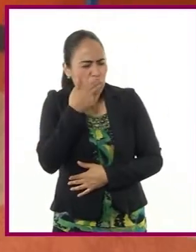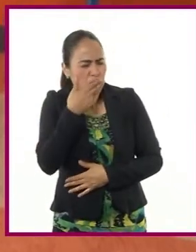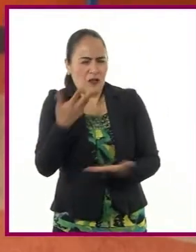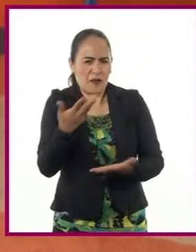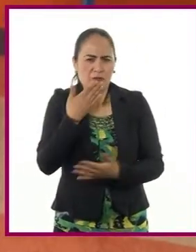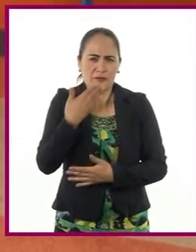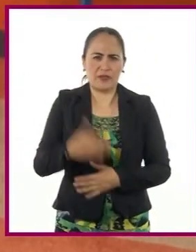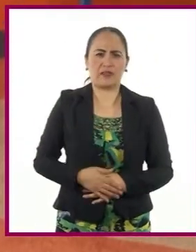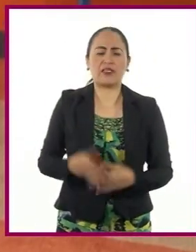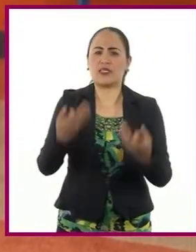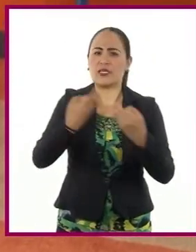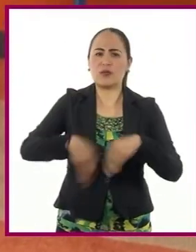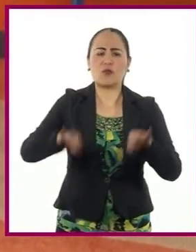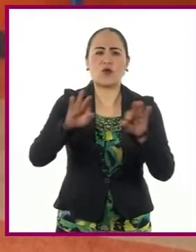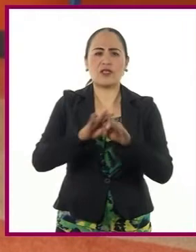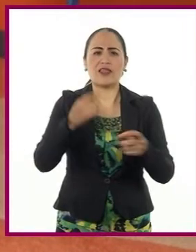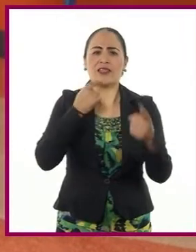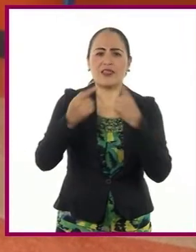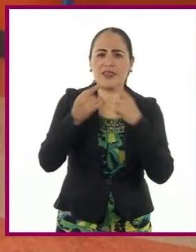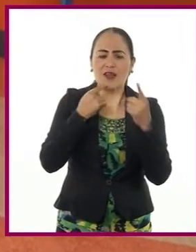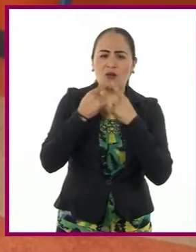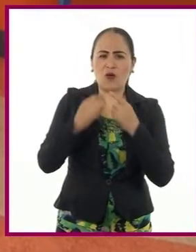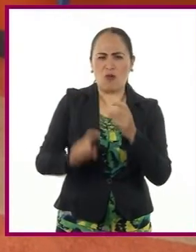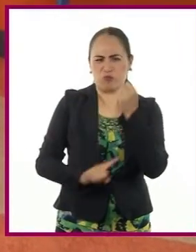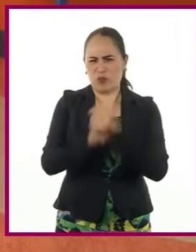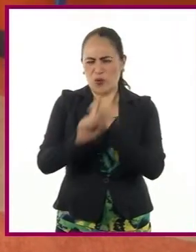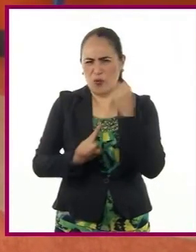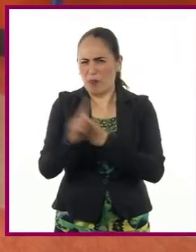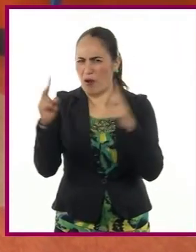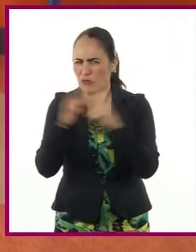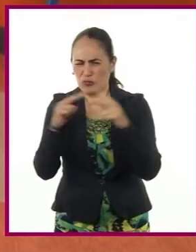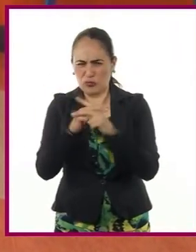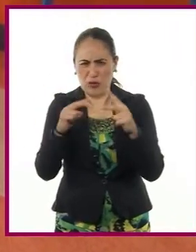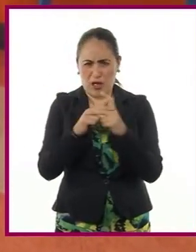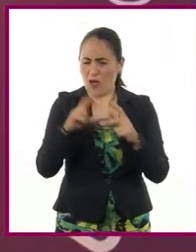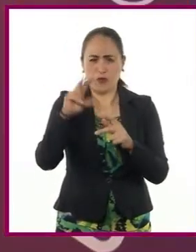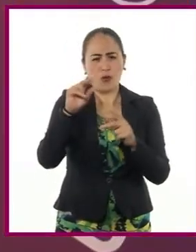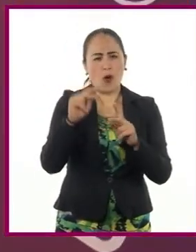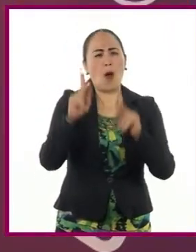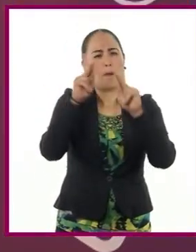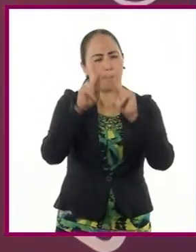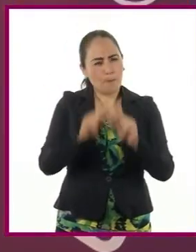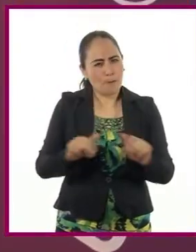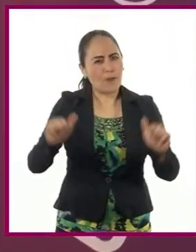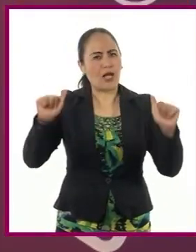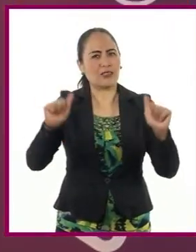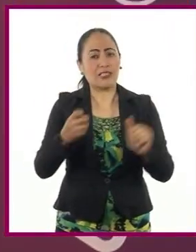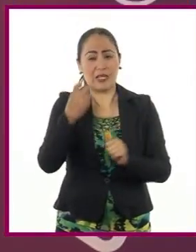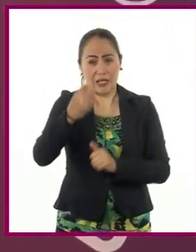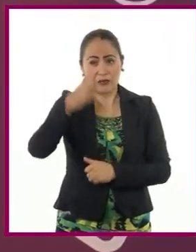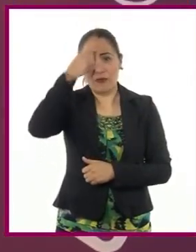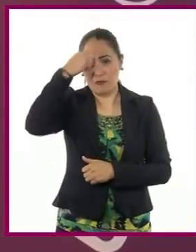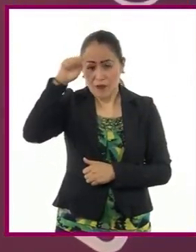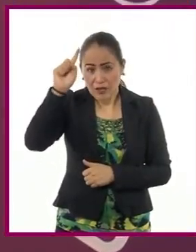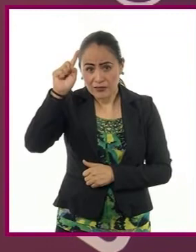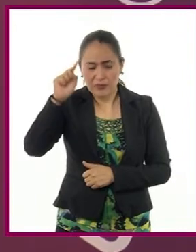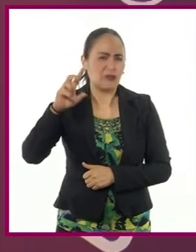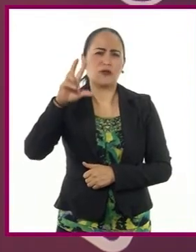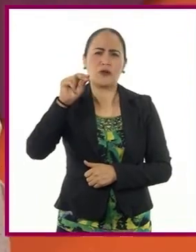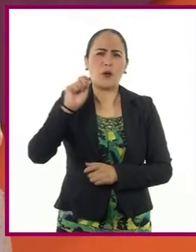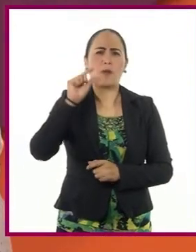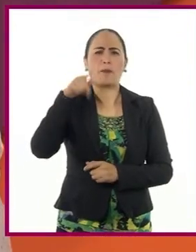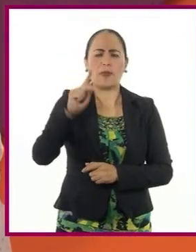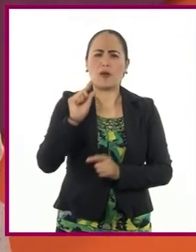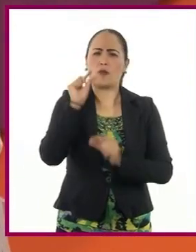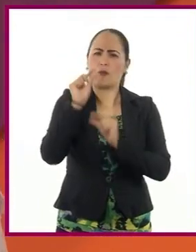las personas y resolver nuestros conflictos en forma pacífica. Supongo que no es algo sencillo, pero se va desarrollando con